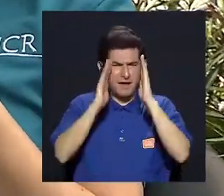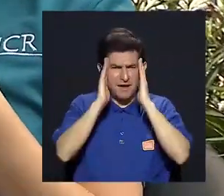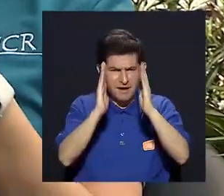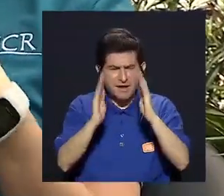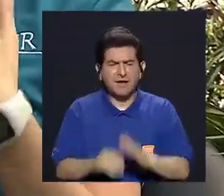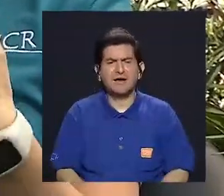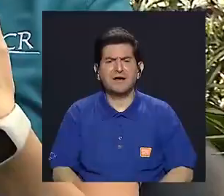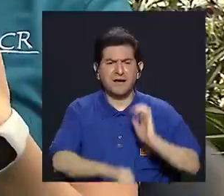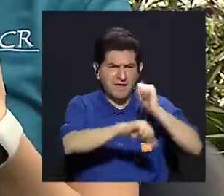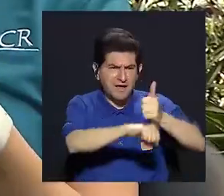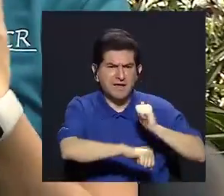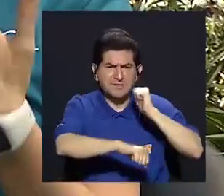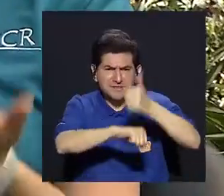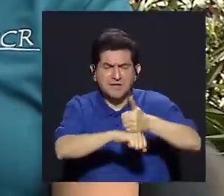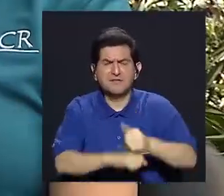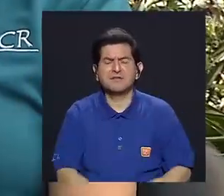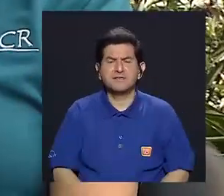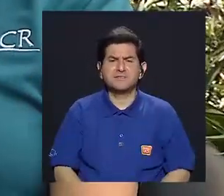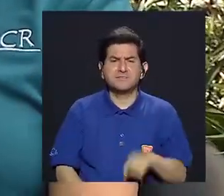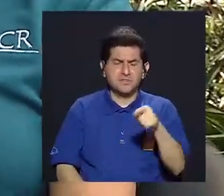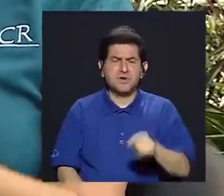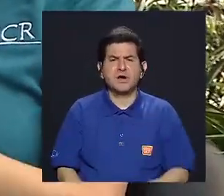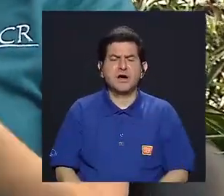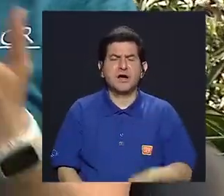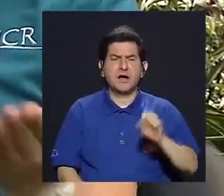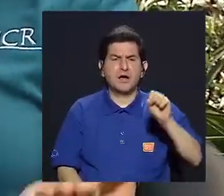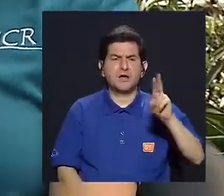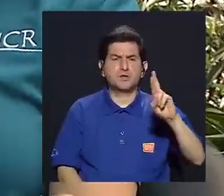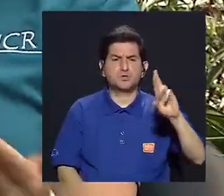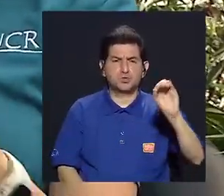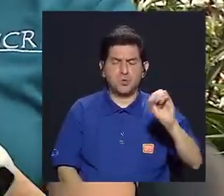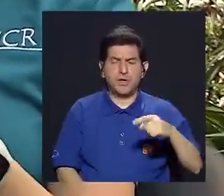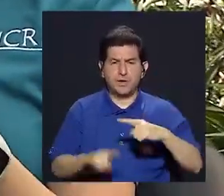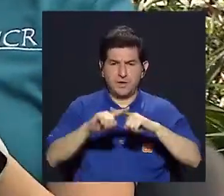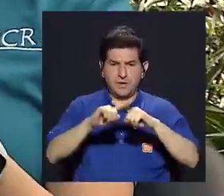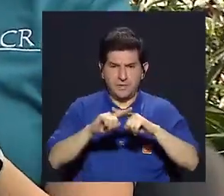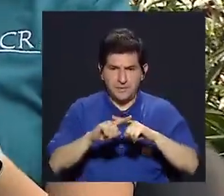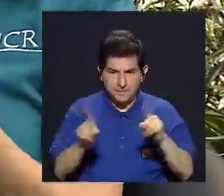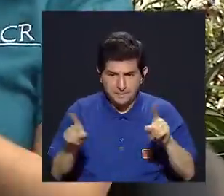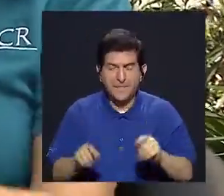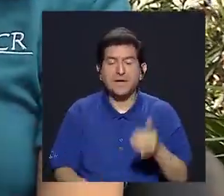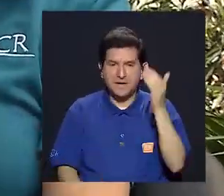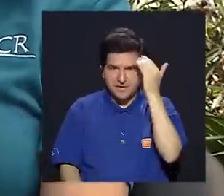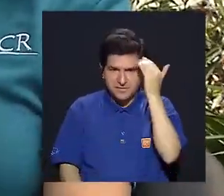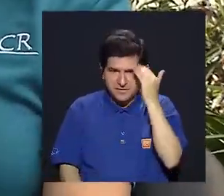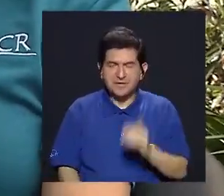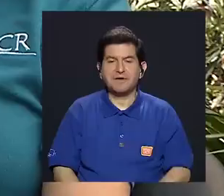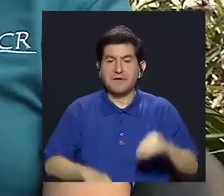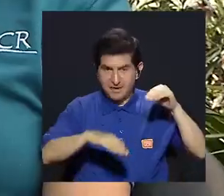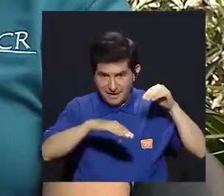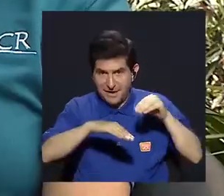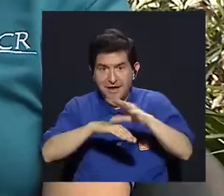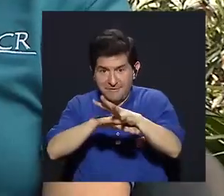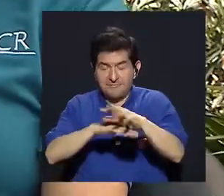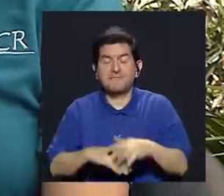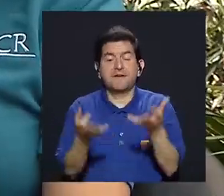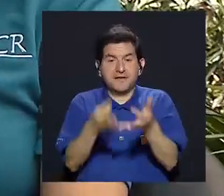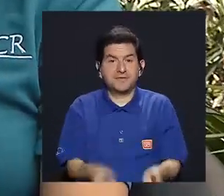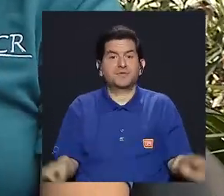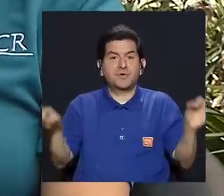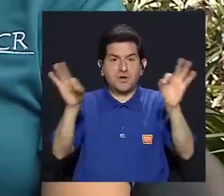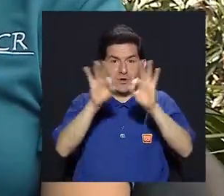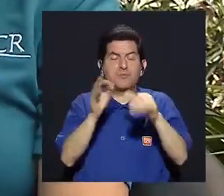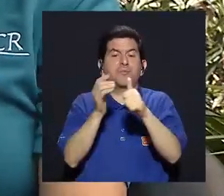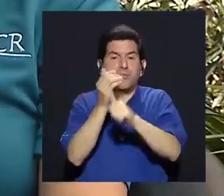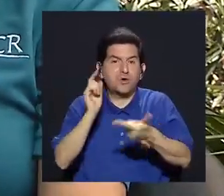la instauración por ejemplo los sueros para la rehidratación oral pero que actualmente sabemos que una secuela muy